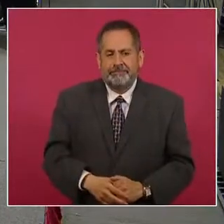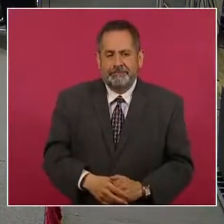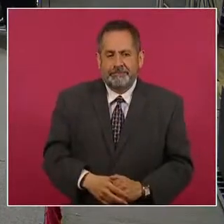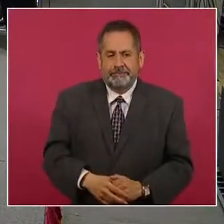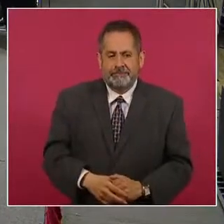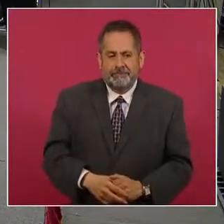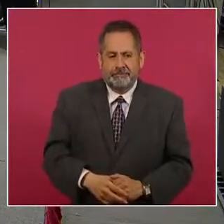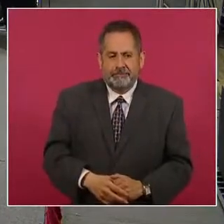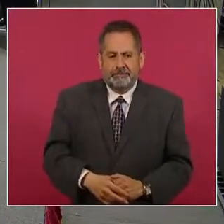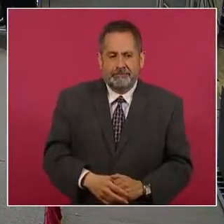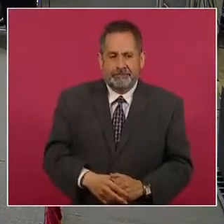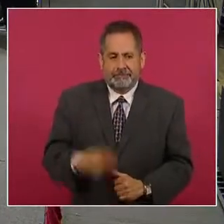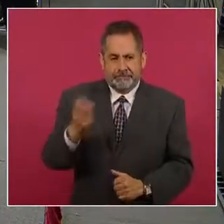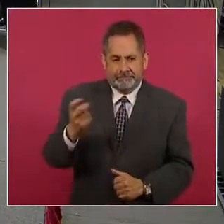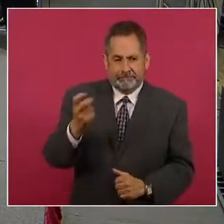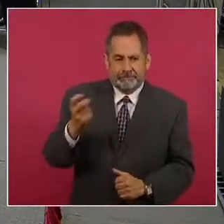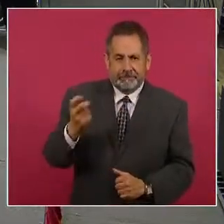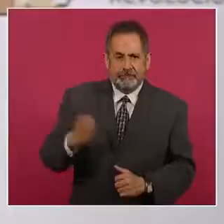Por eso,